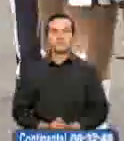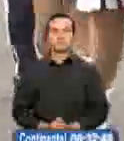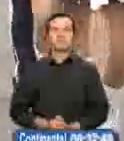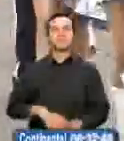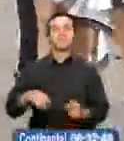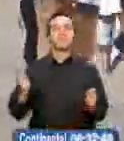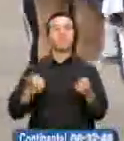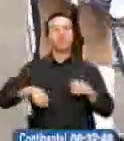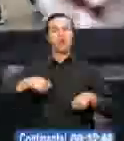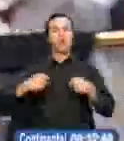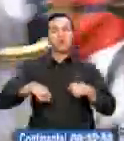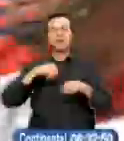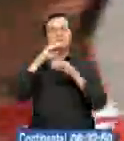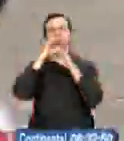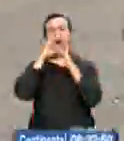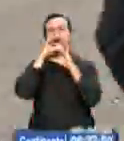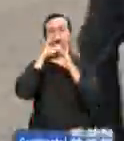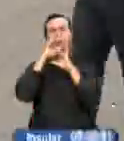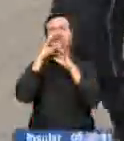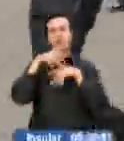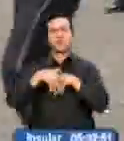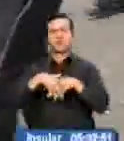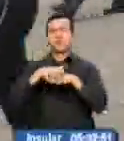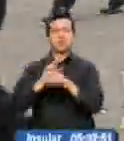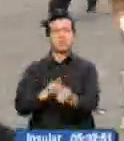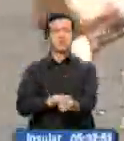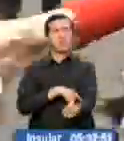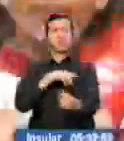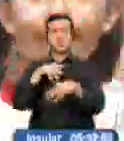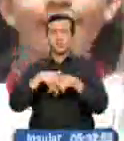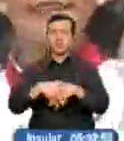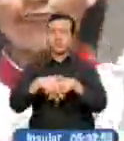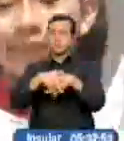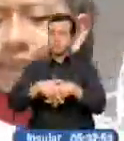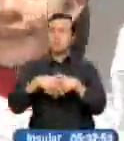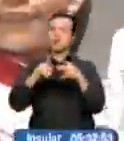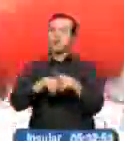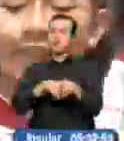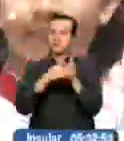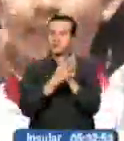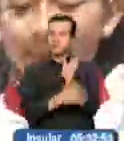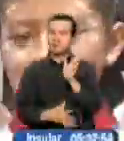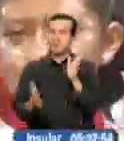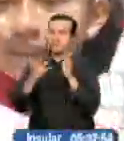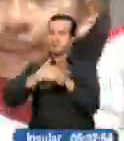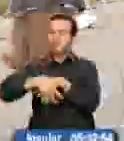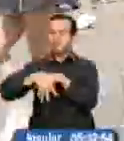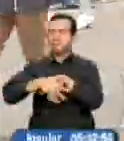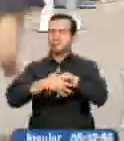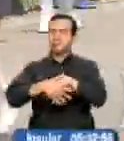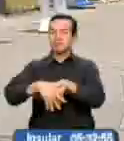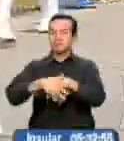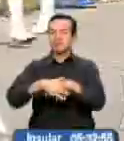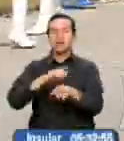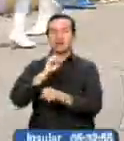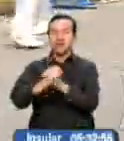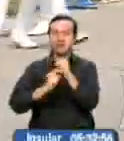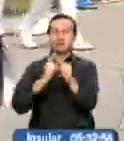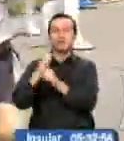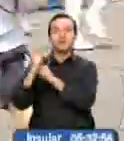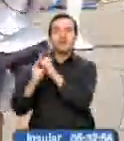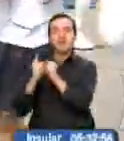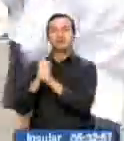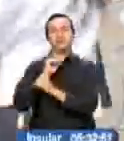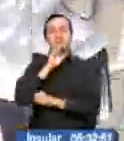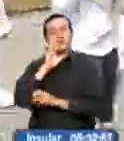Bombos, tambores y trompetas de las tradicionales bandas pusieron el compás para que se inicie el desfile de la confraternidad, que año a año celebra Quito